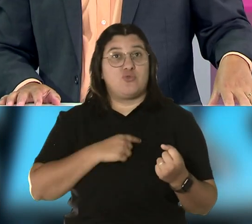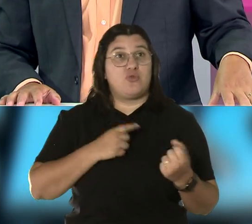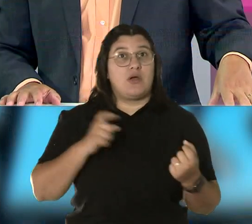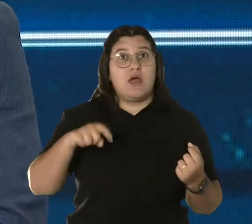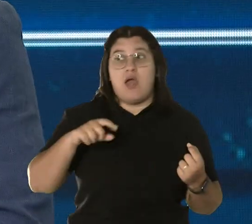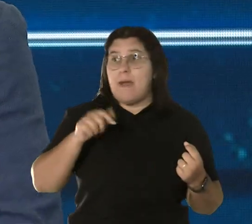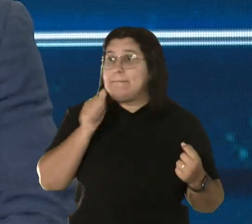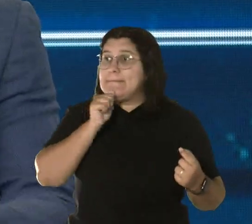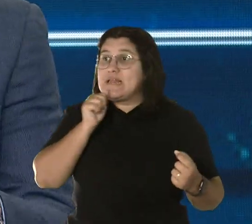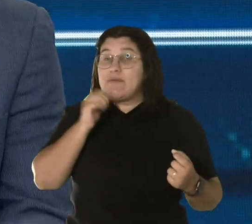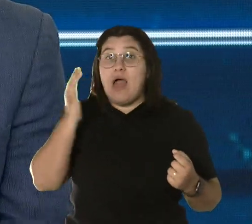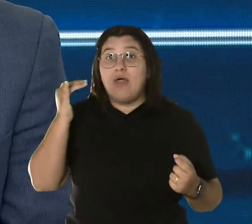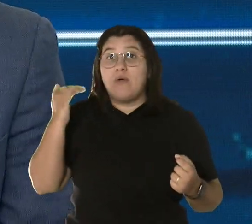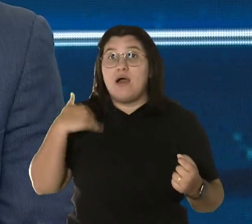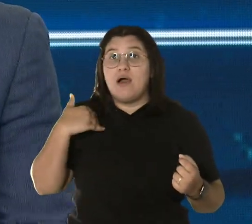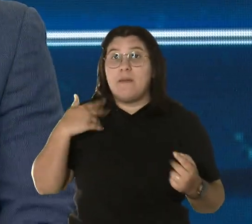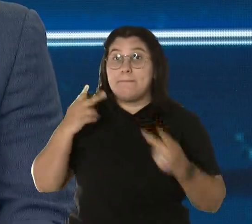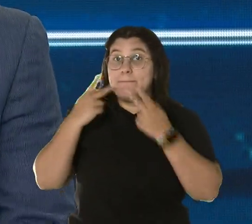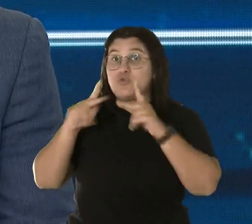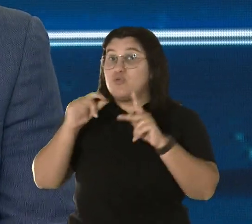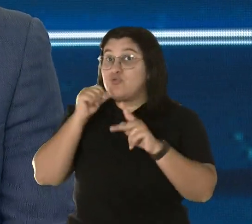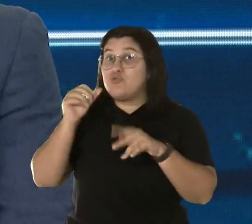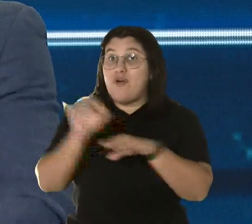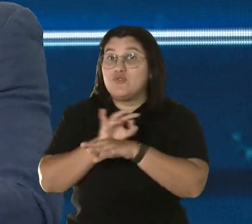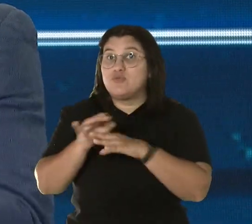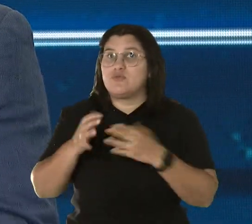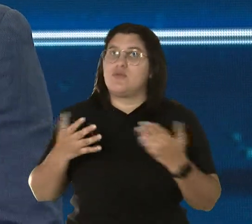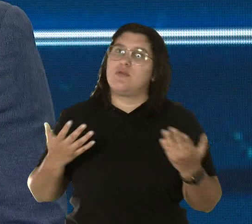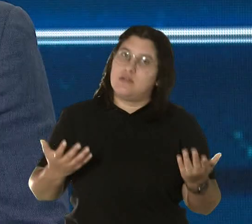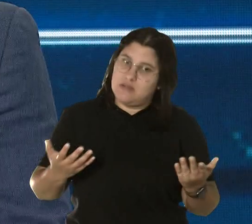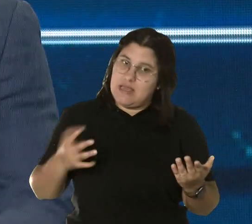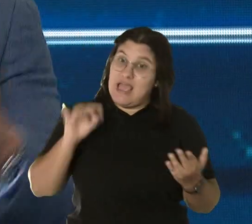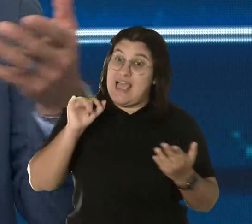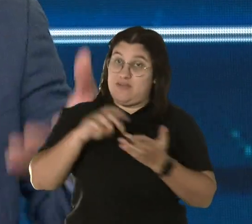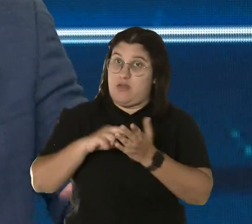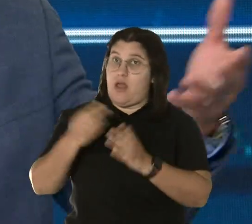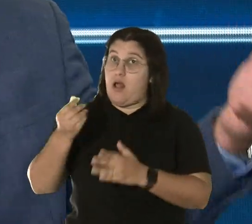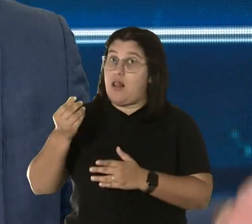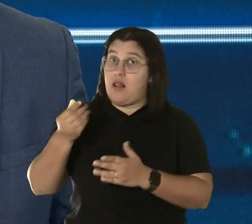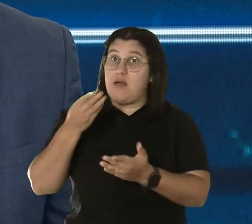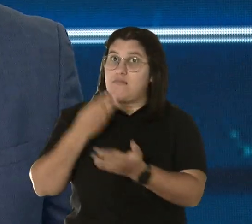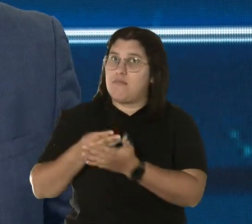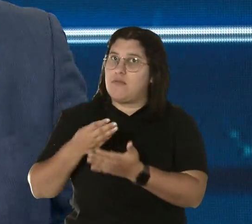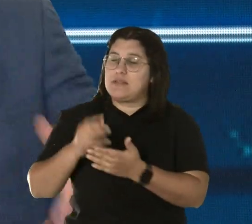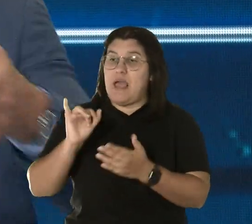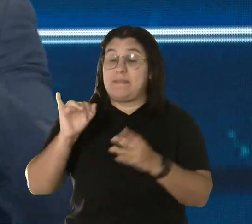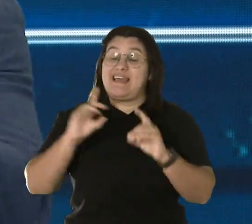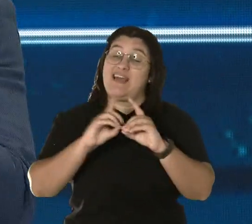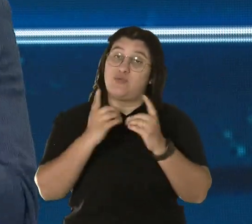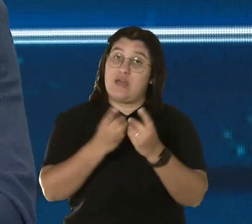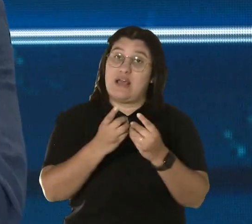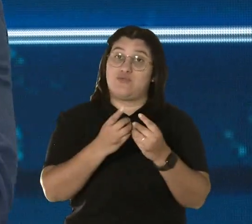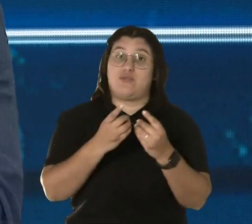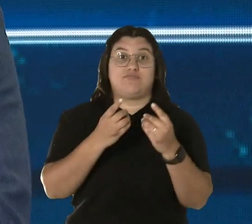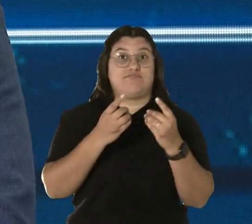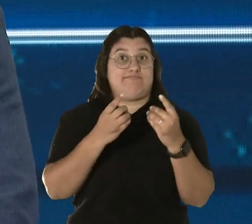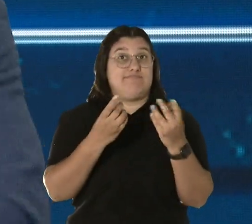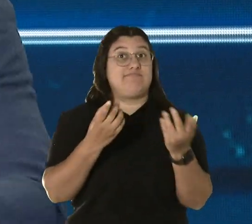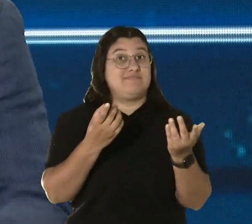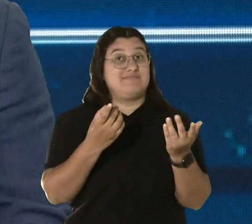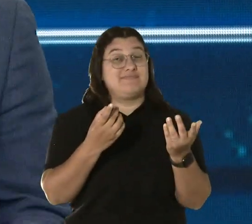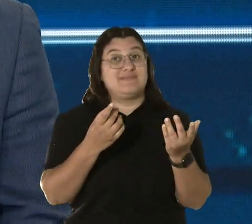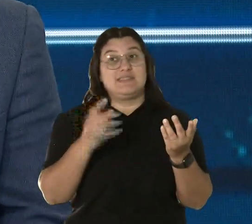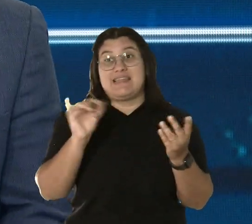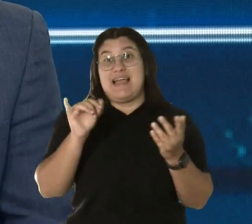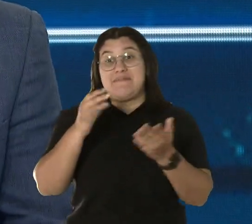salud privado porque el público no funciona, porque no sirve. Eso cuesta. El sistema educativo. Tengo que buscar una escuela privada porque